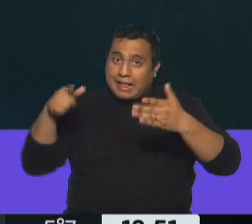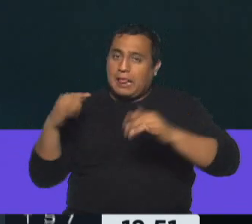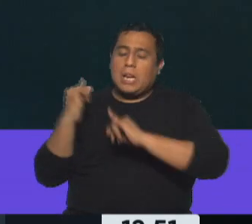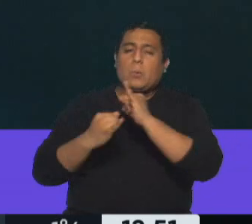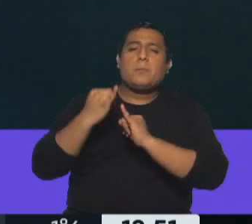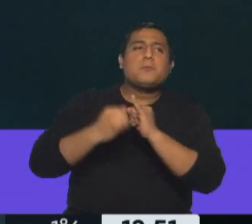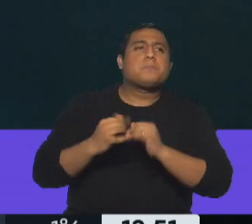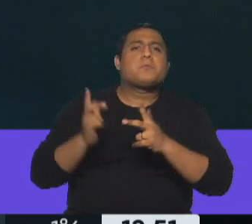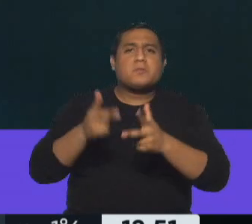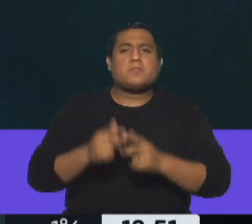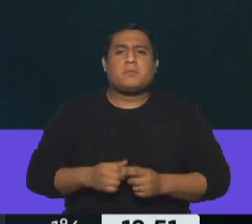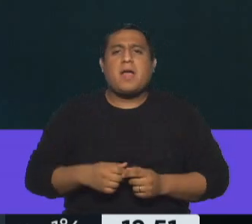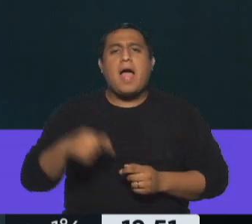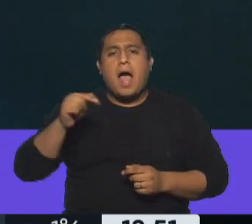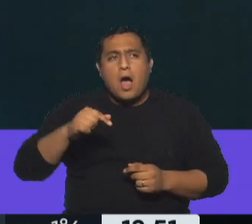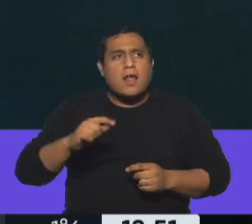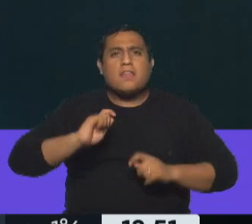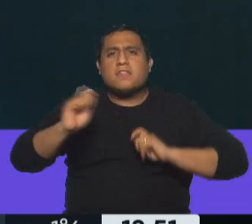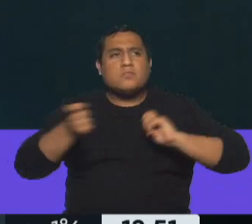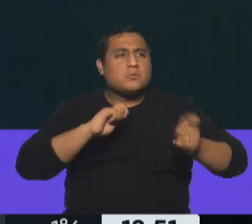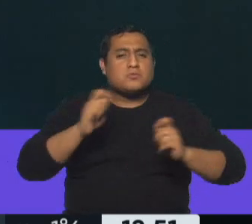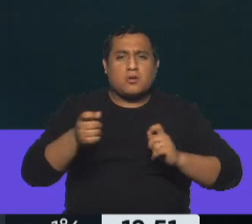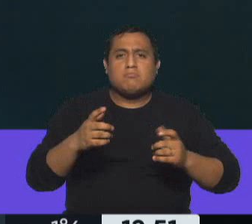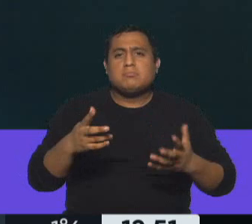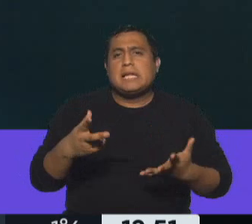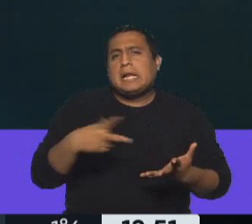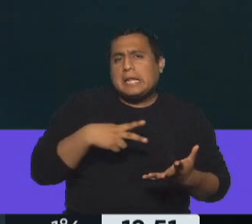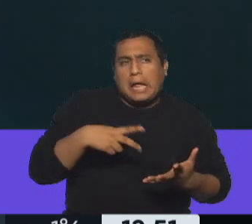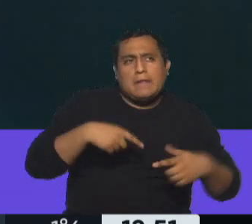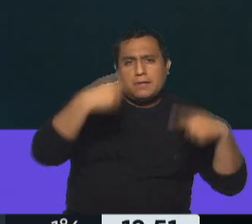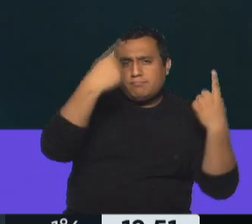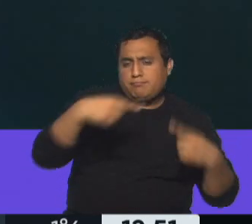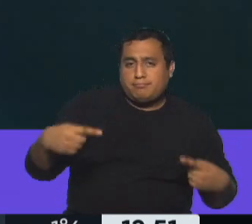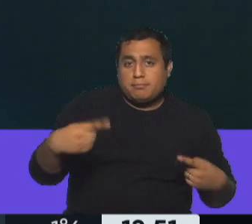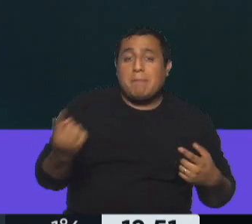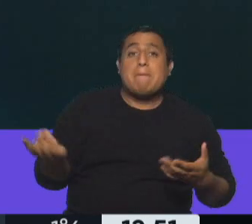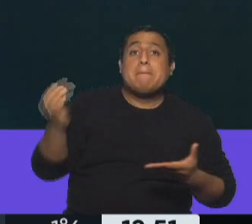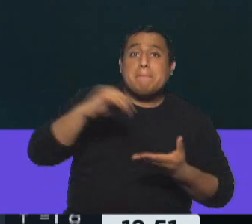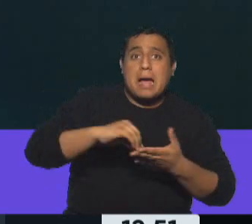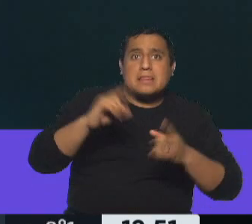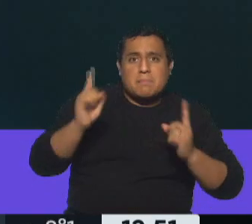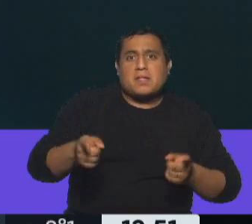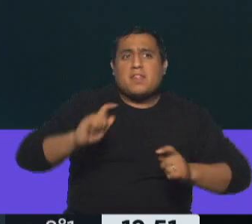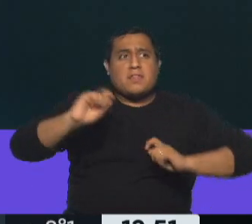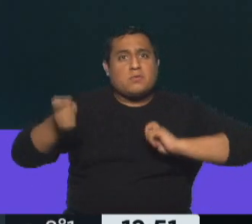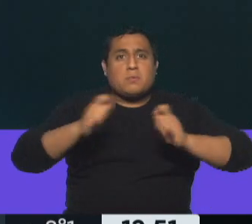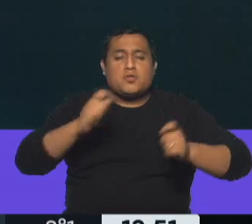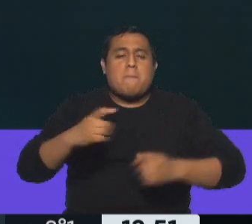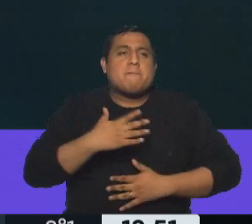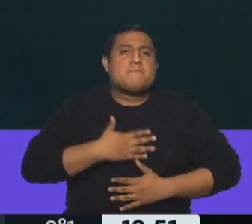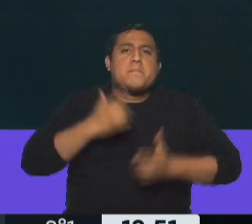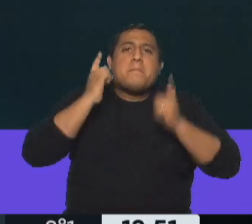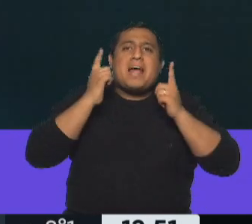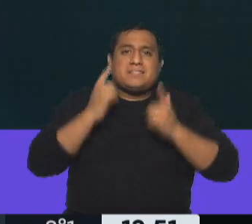de la distribución de la riqueza pero también a propósito de lo que significan los placeres en algún